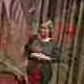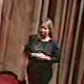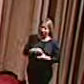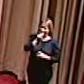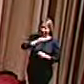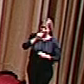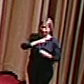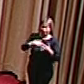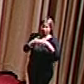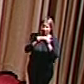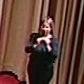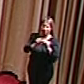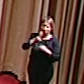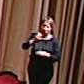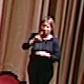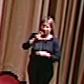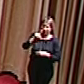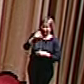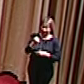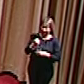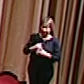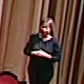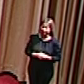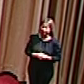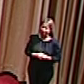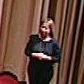Helados Artesanales La Perla.